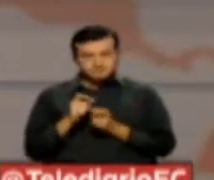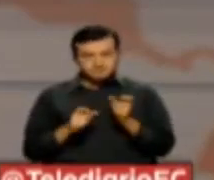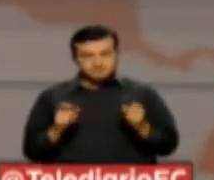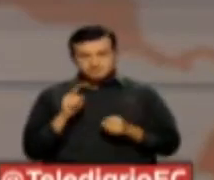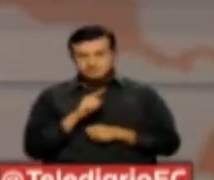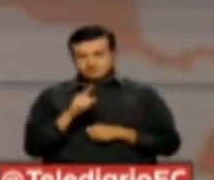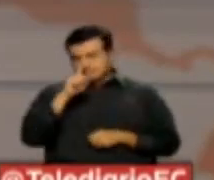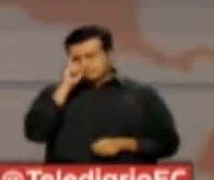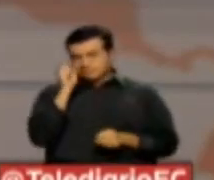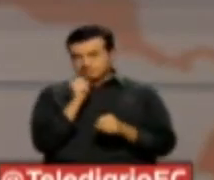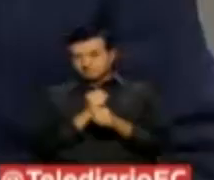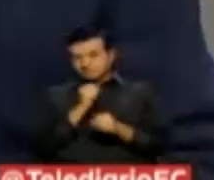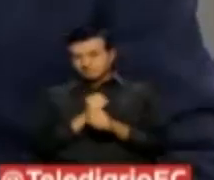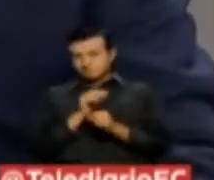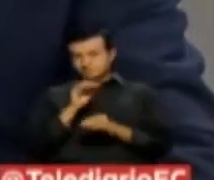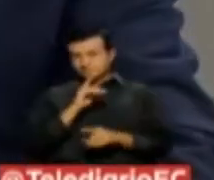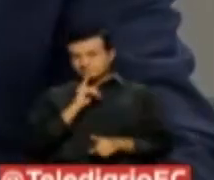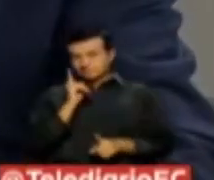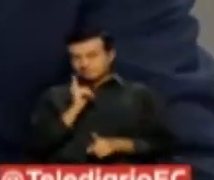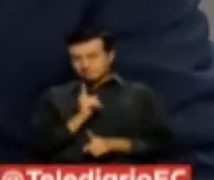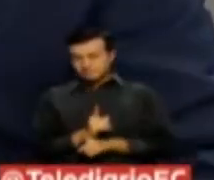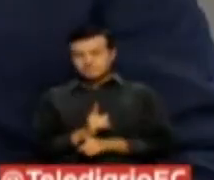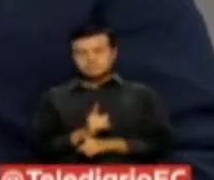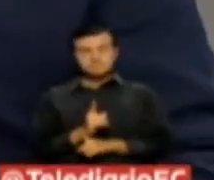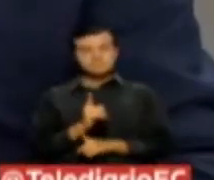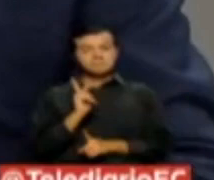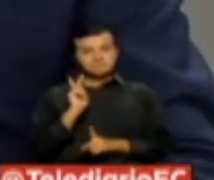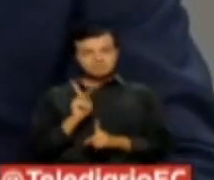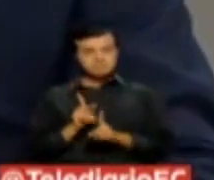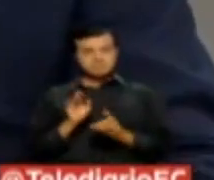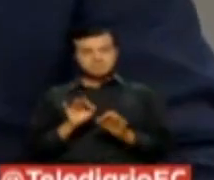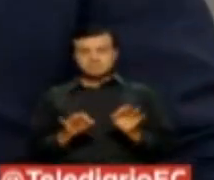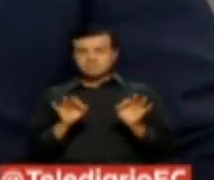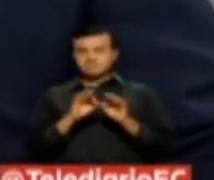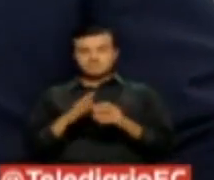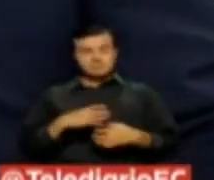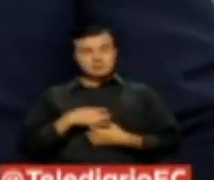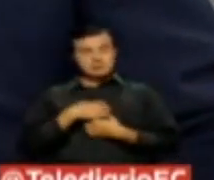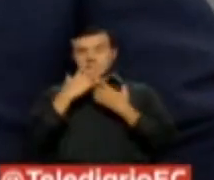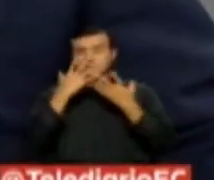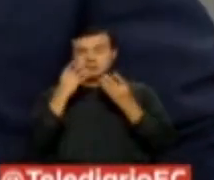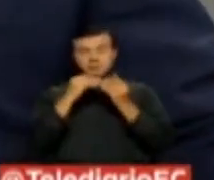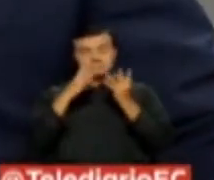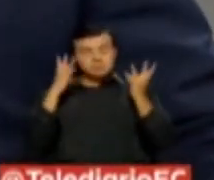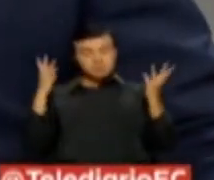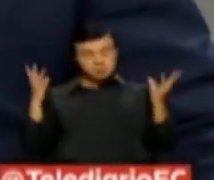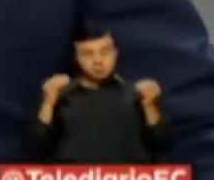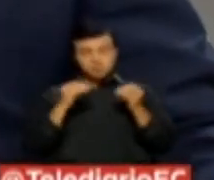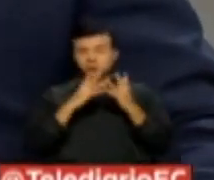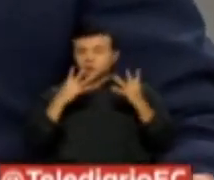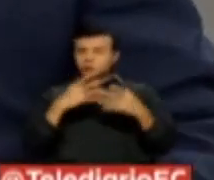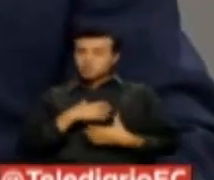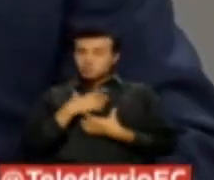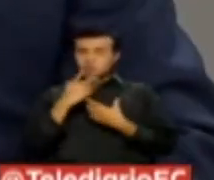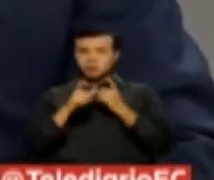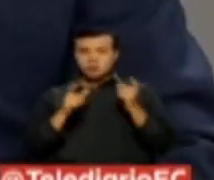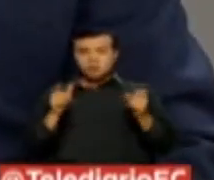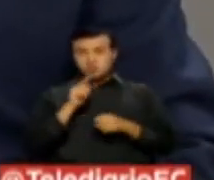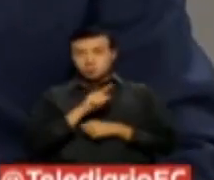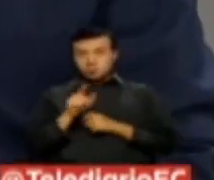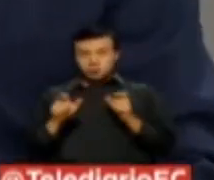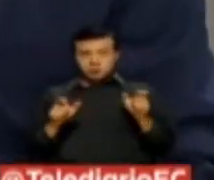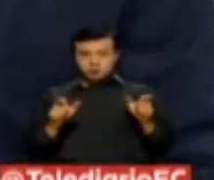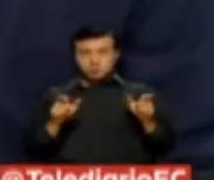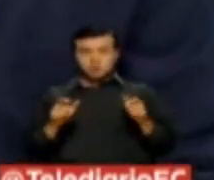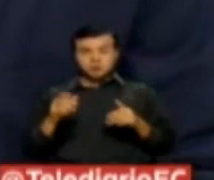pueda trabajar sin duda alguna y eso fue uno de los que casi extraer manent es reiteradas de los sectores y